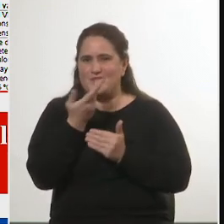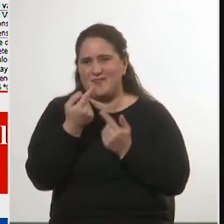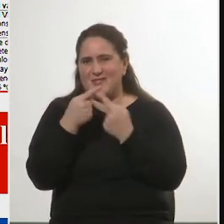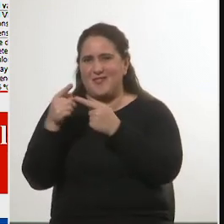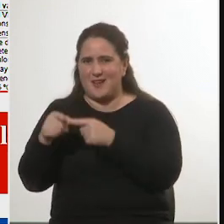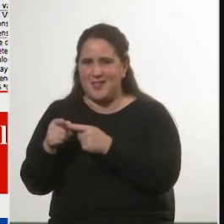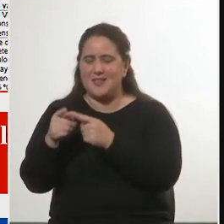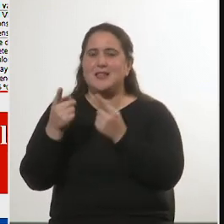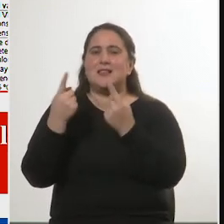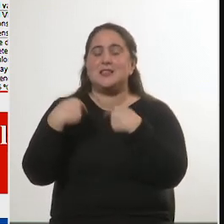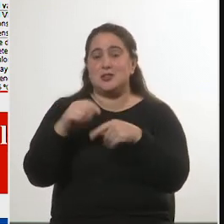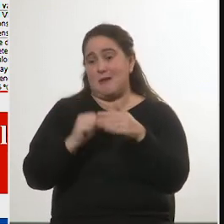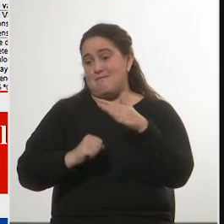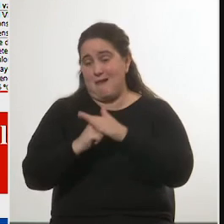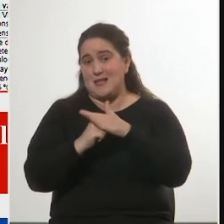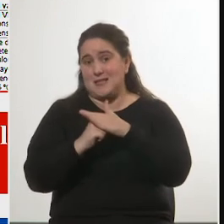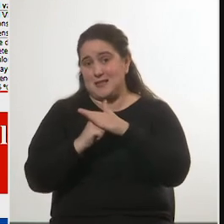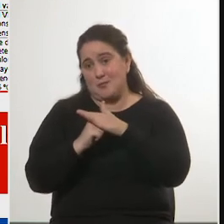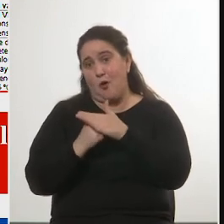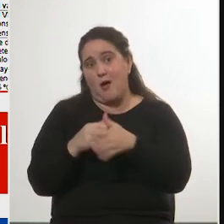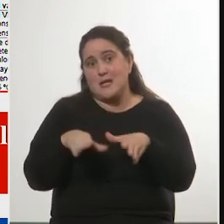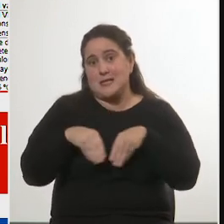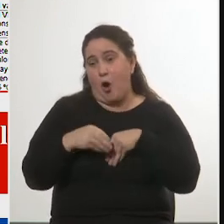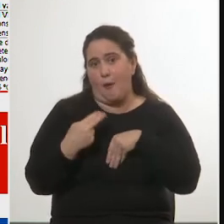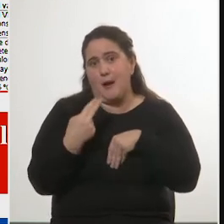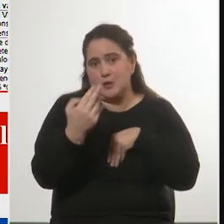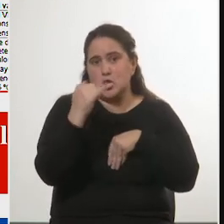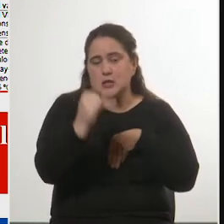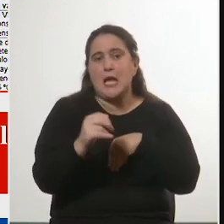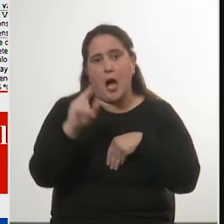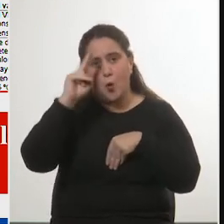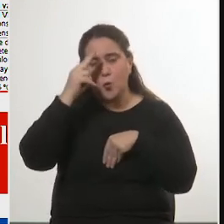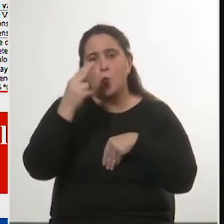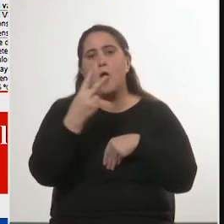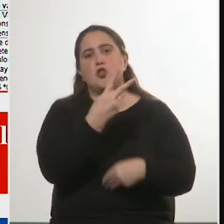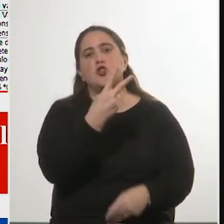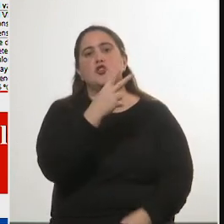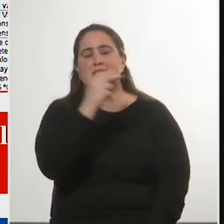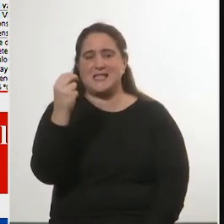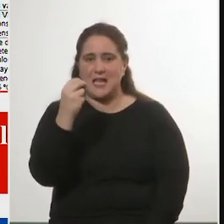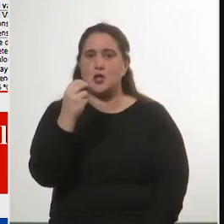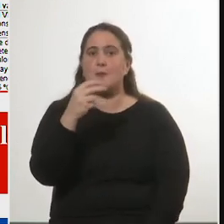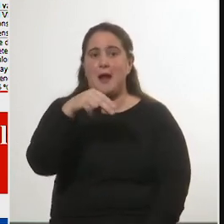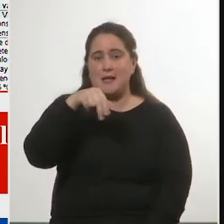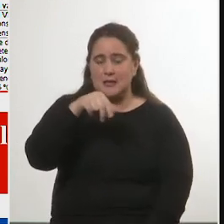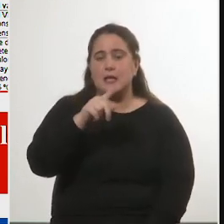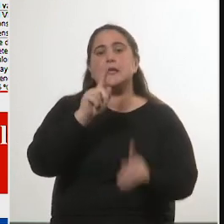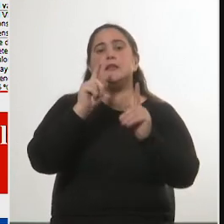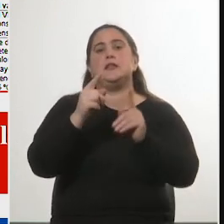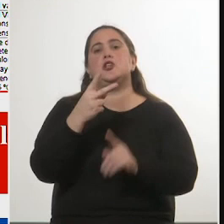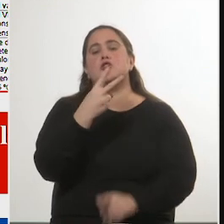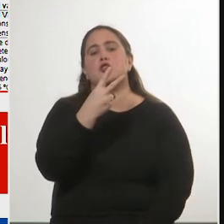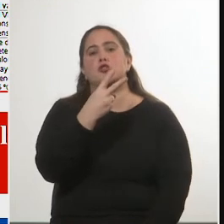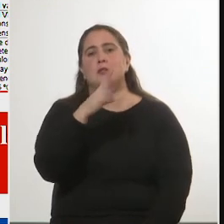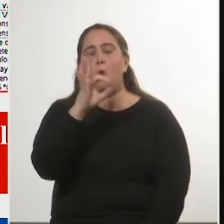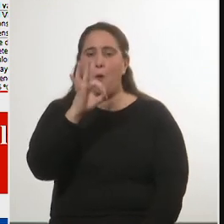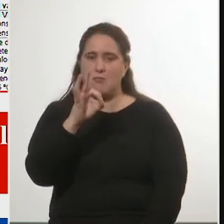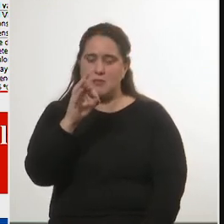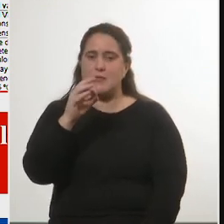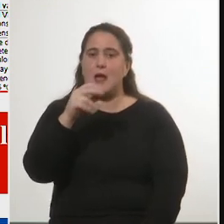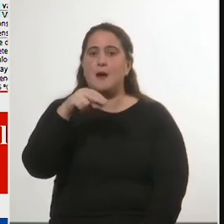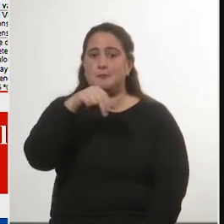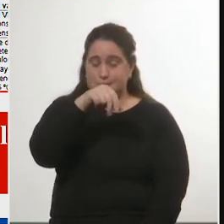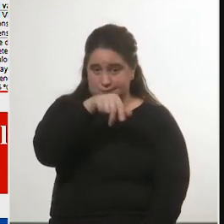y por tanto los valores máximos permitidos son en Uruguay de 200 miligramos para el cloruro y de